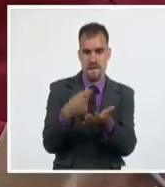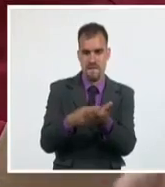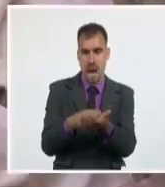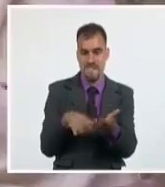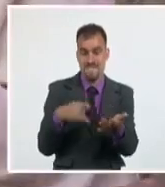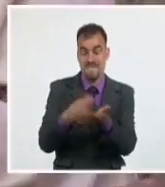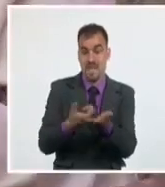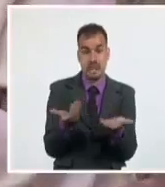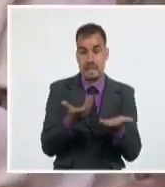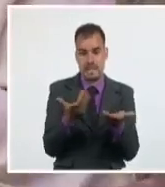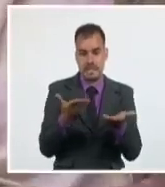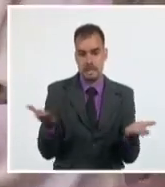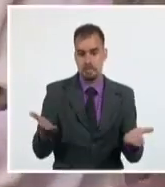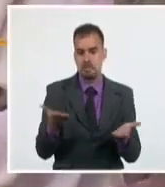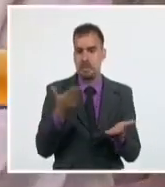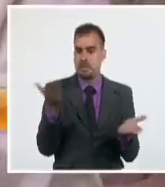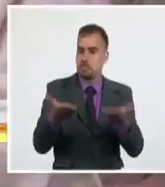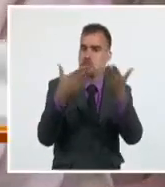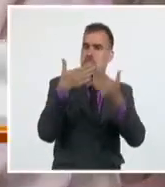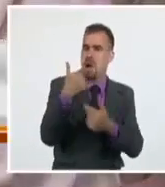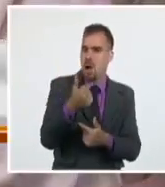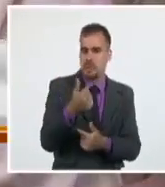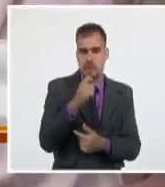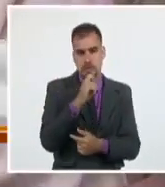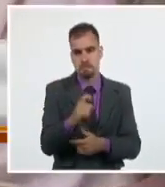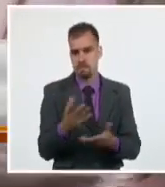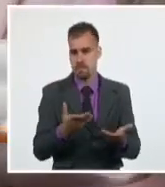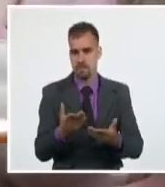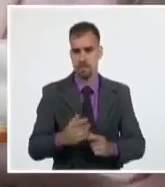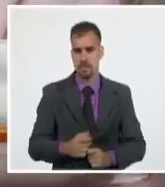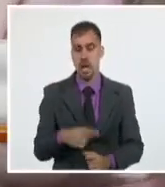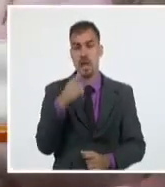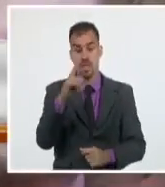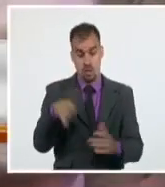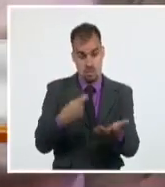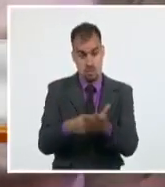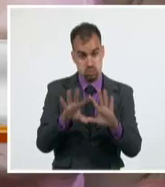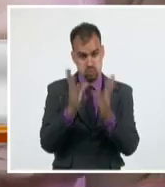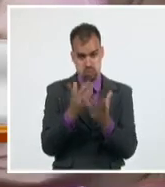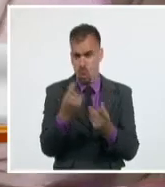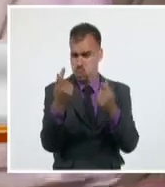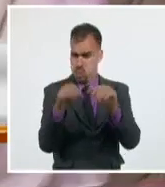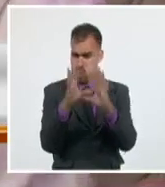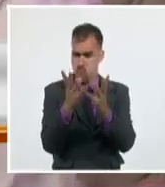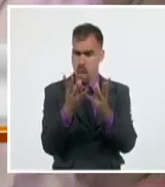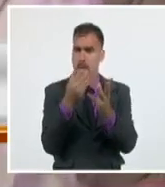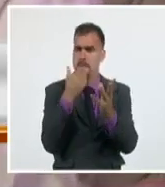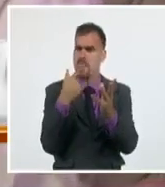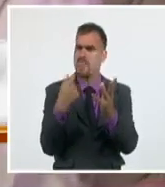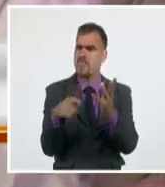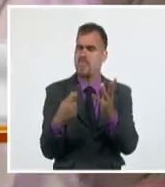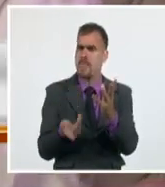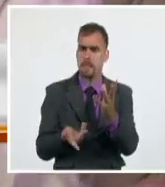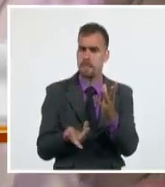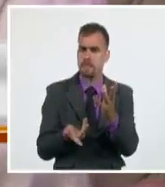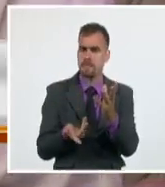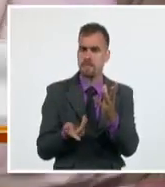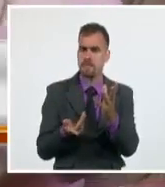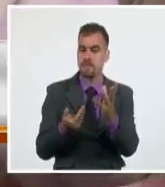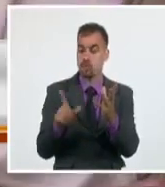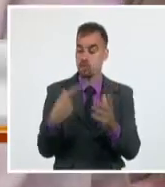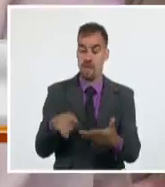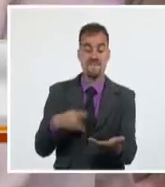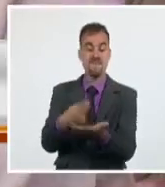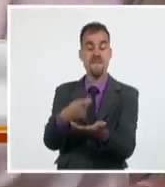se recuperan. Se plantea desde el punto de vista de la política inversionista, la parte económica, el hecho de crecer el componente de la inversión.